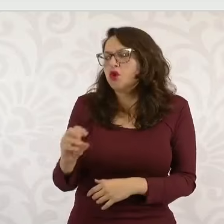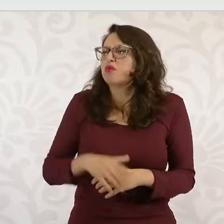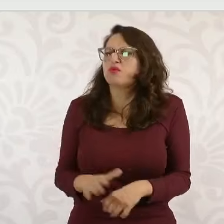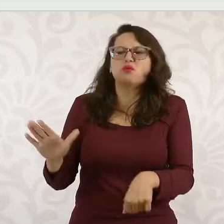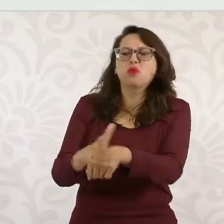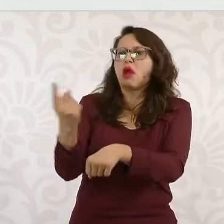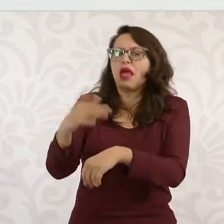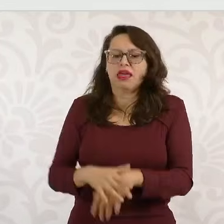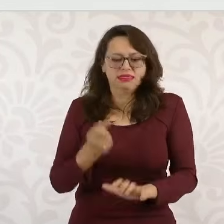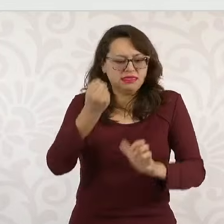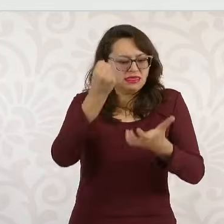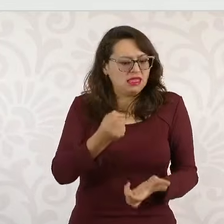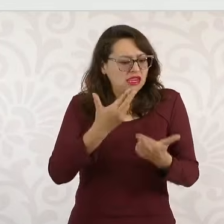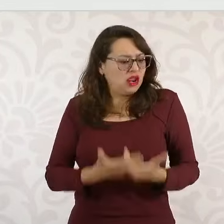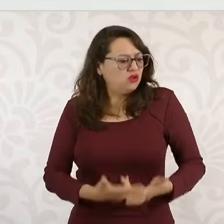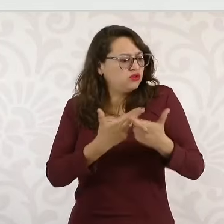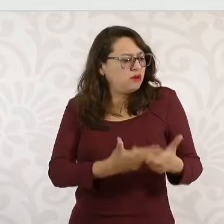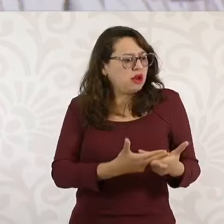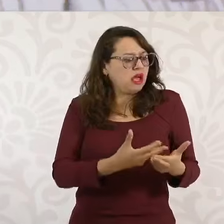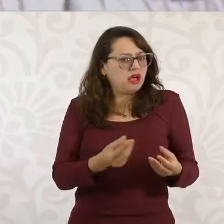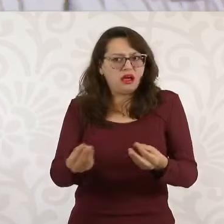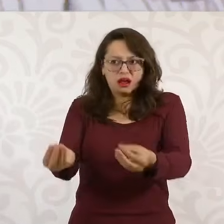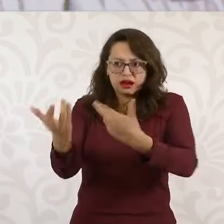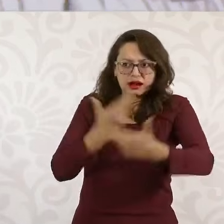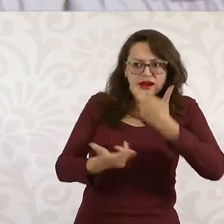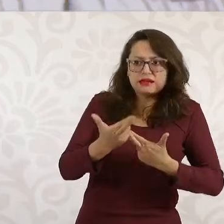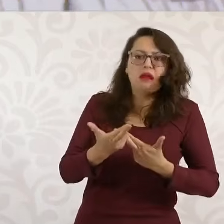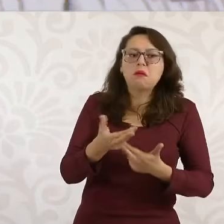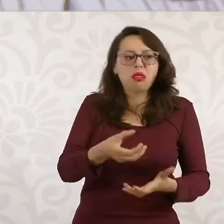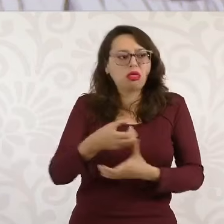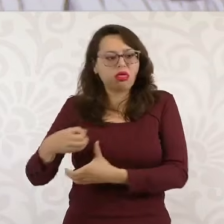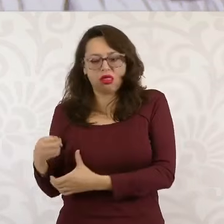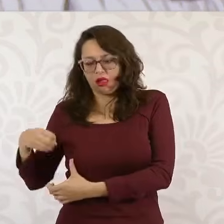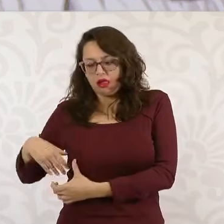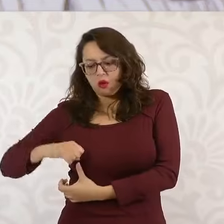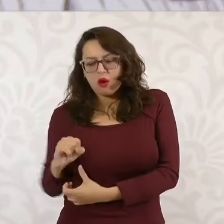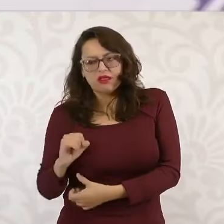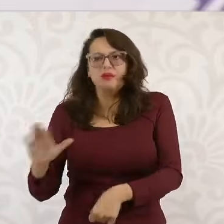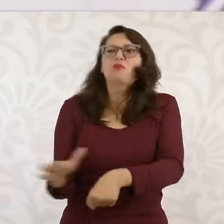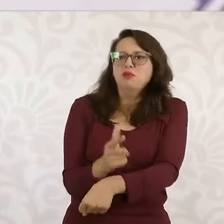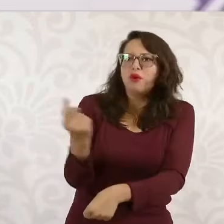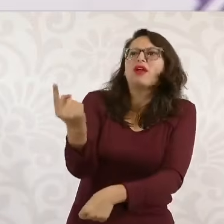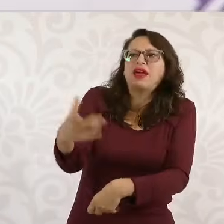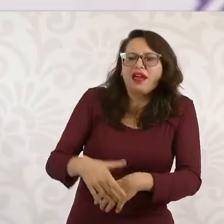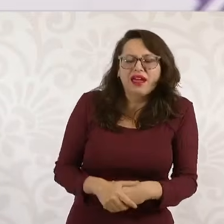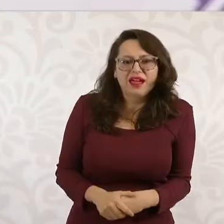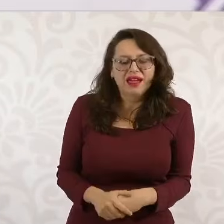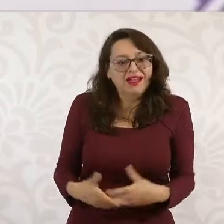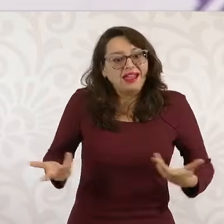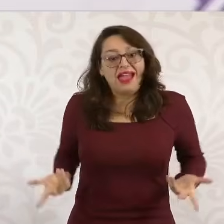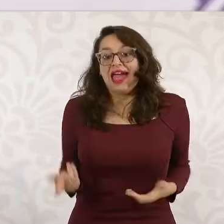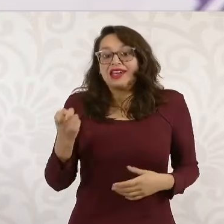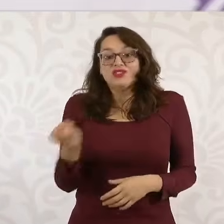tienen que meter en un fideicomiso para usarlo el siguiente año. Entonces, pues eso no. Debe haber transparencia, austeridad republicana, porque